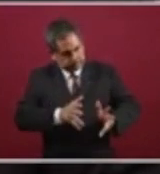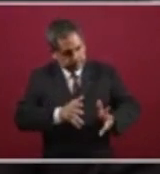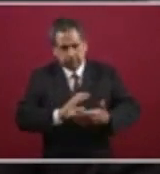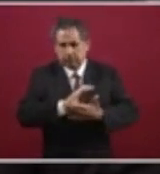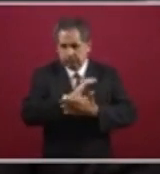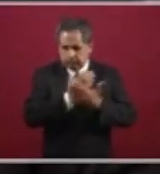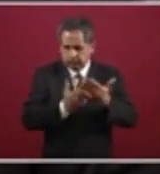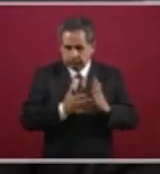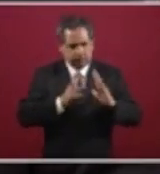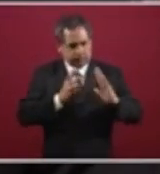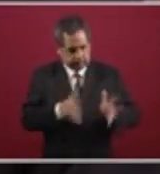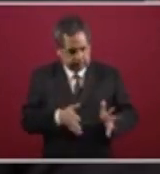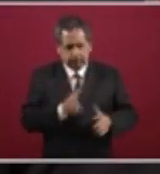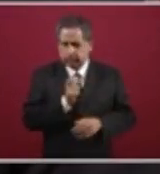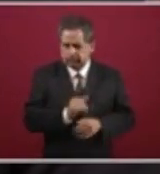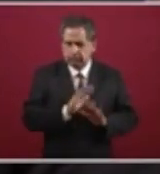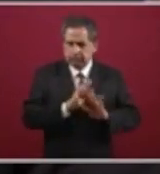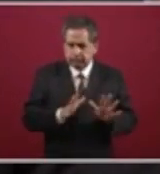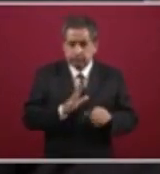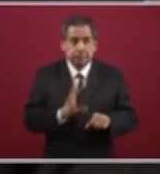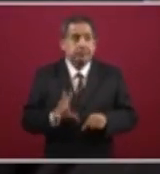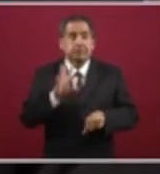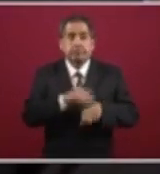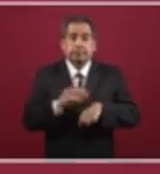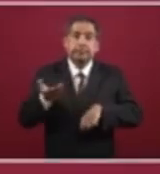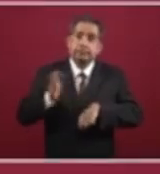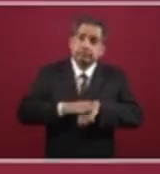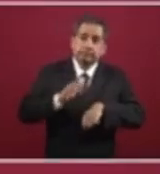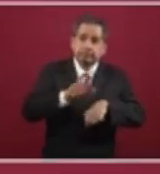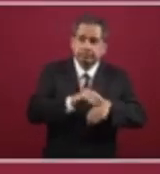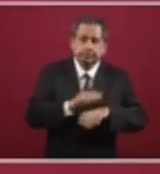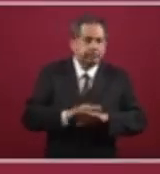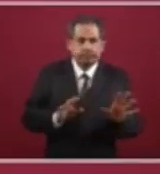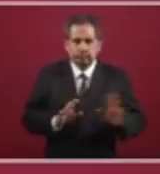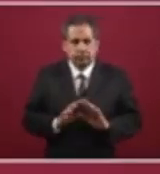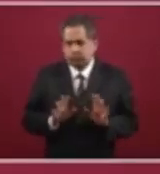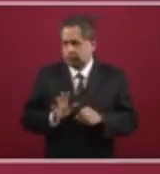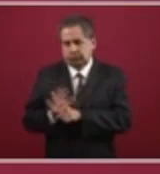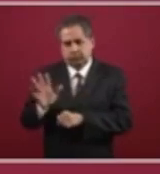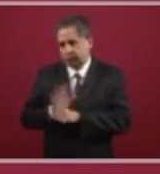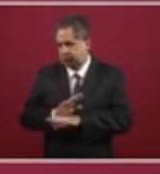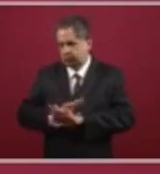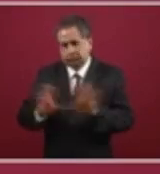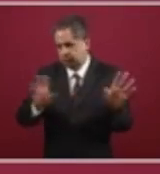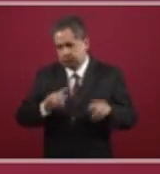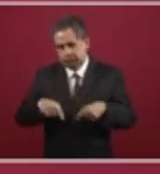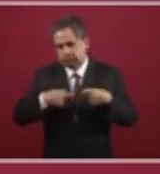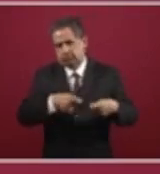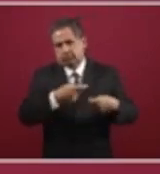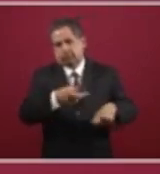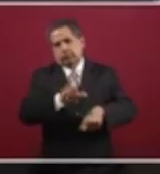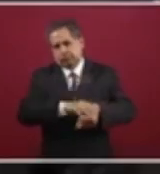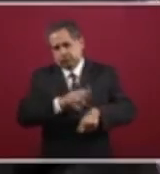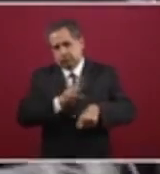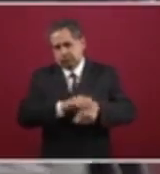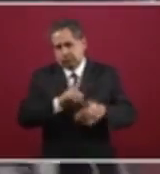más concesiones porque se entregaron suficientes.